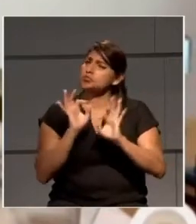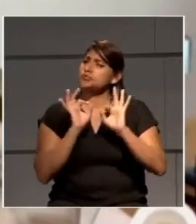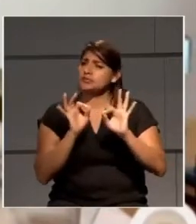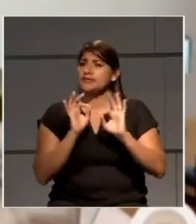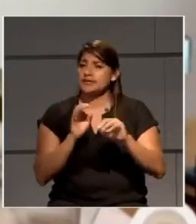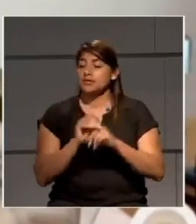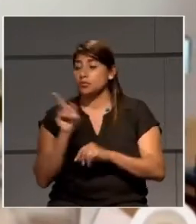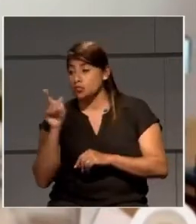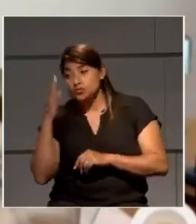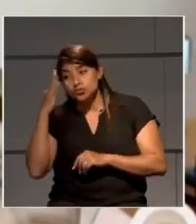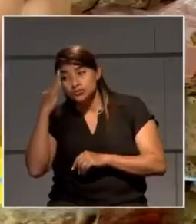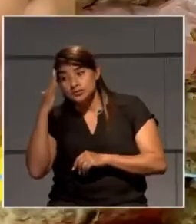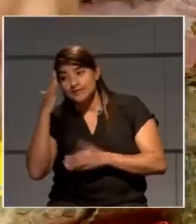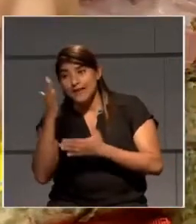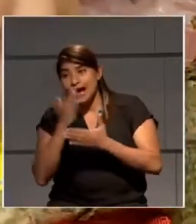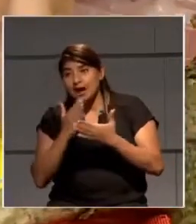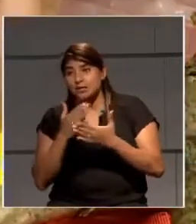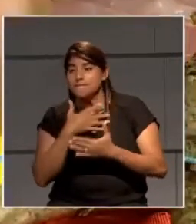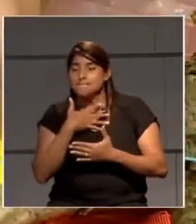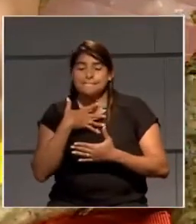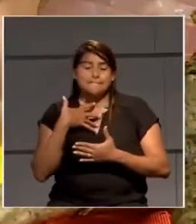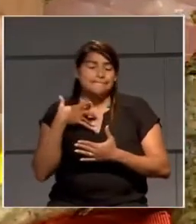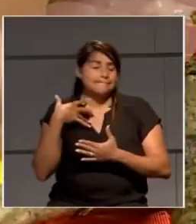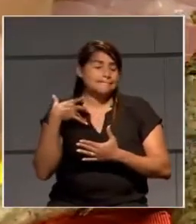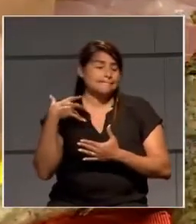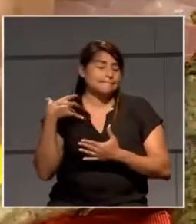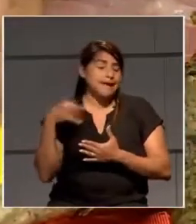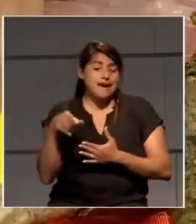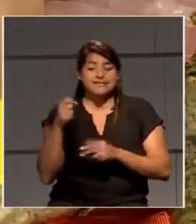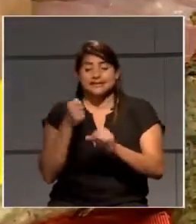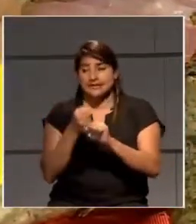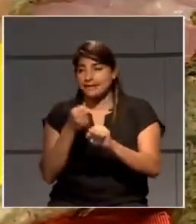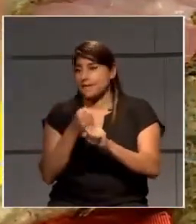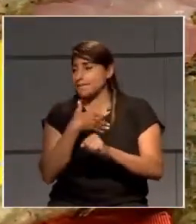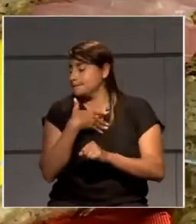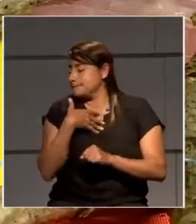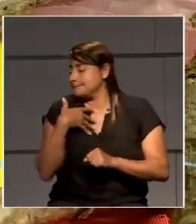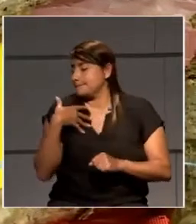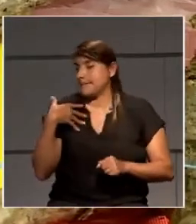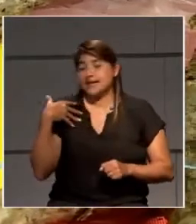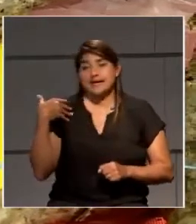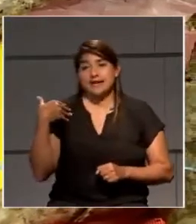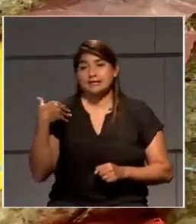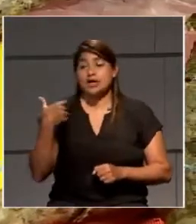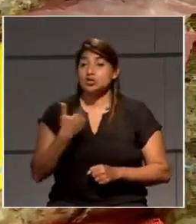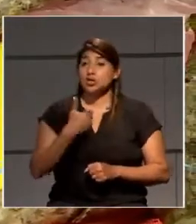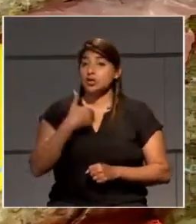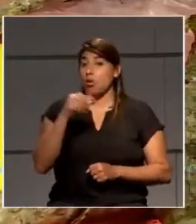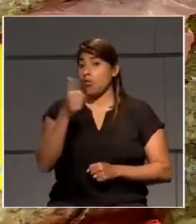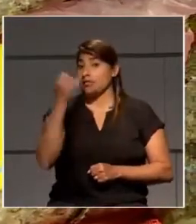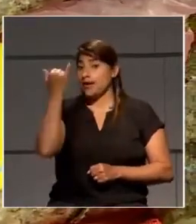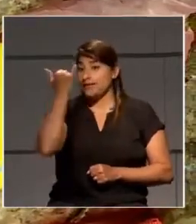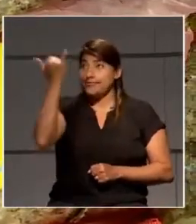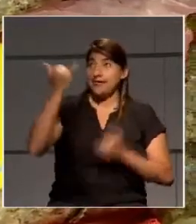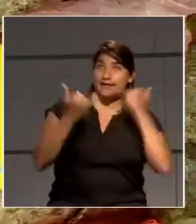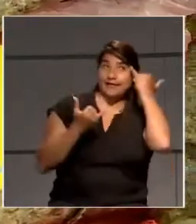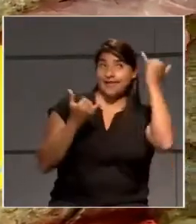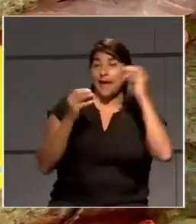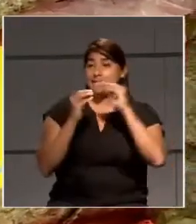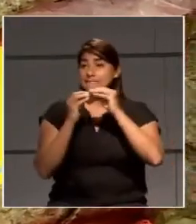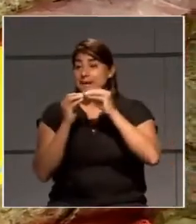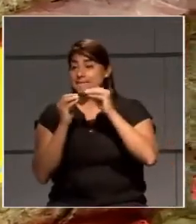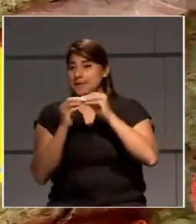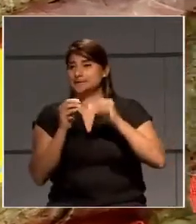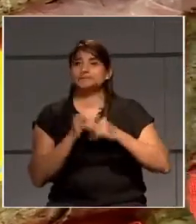Plup, ¿sabe qué? La verdad es que me encanta. ¿Te gustó? Me encanta. ¡Ay, yo tengo otra idea también! Plup. Para que hagamos la